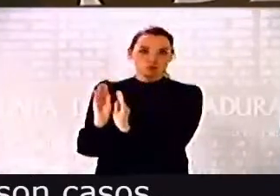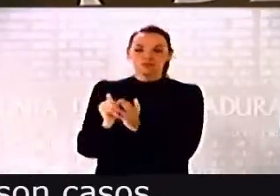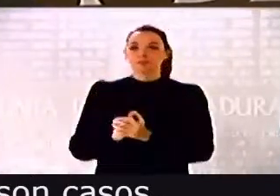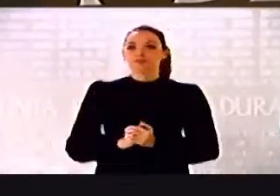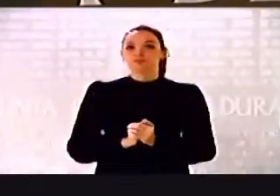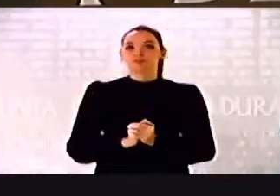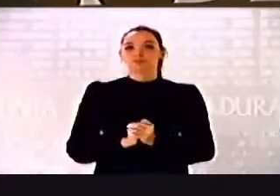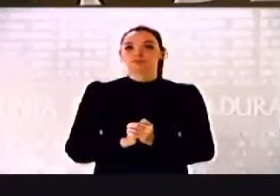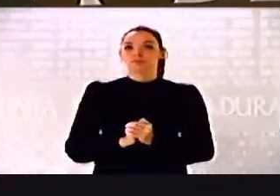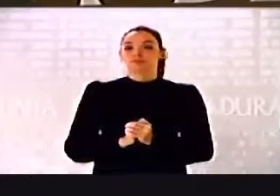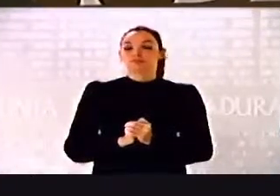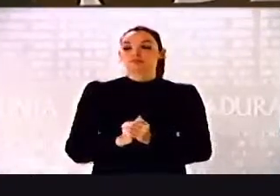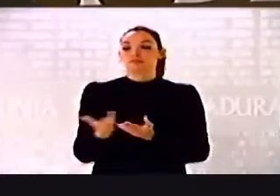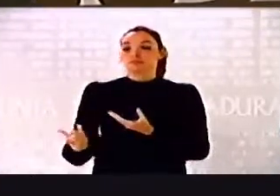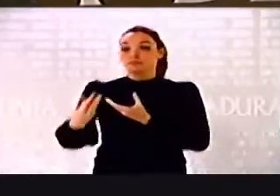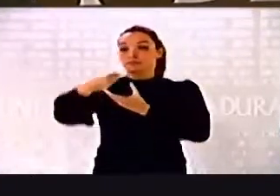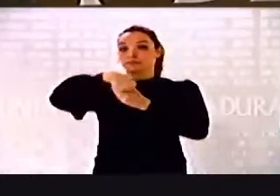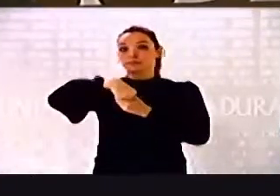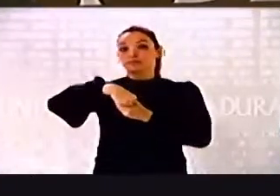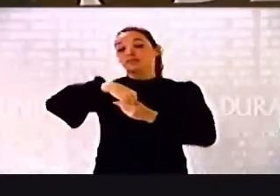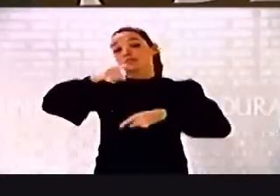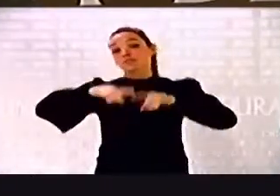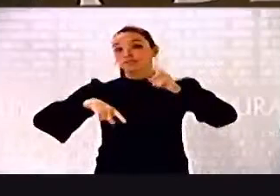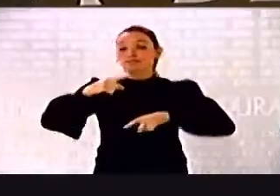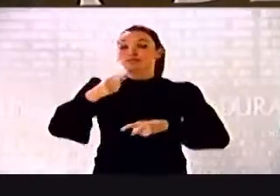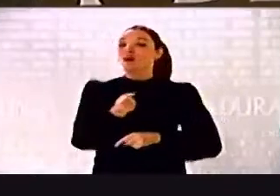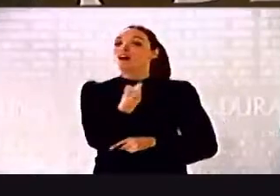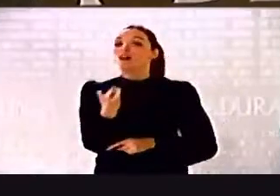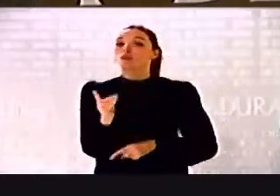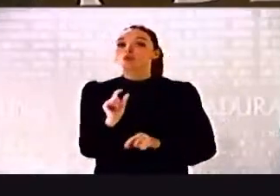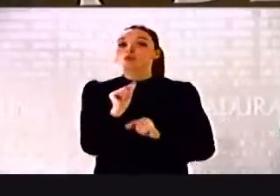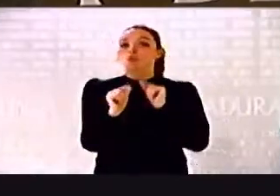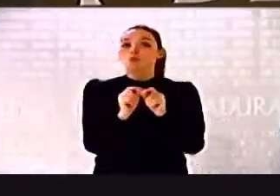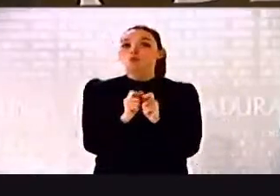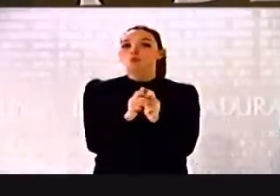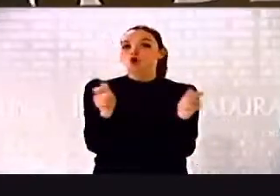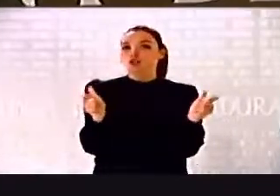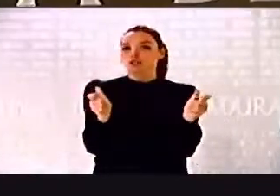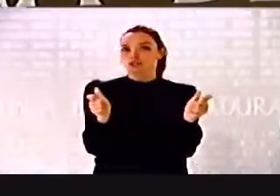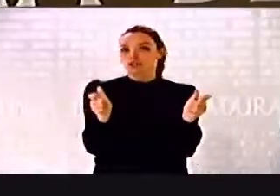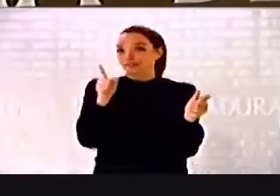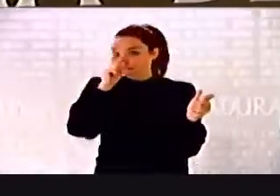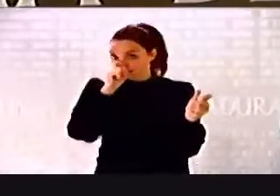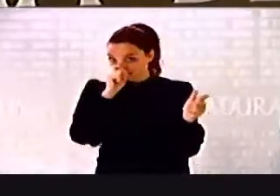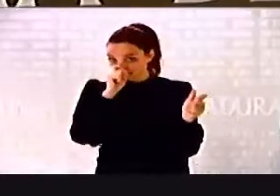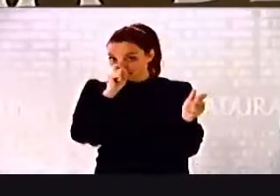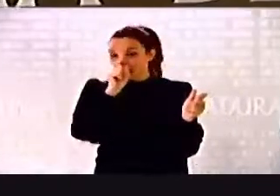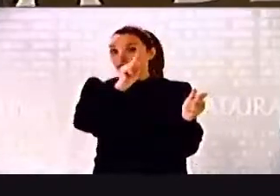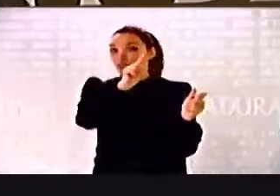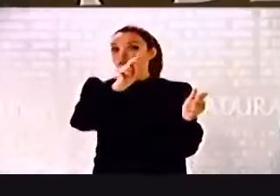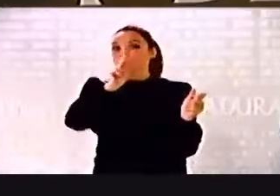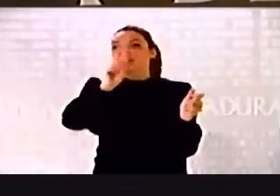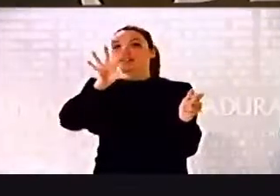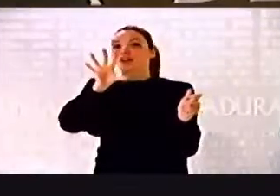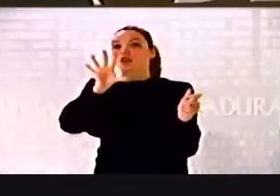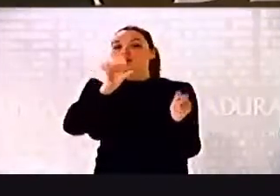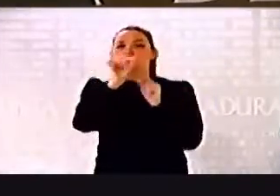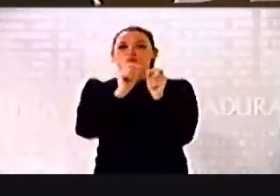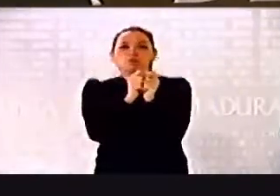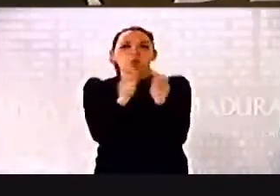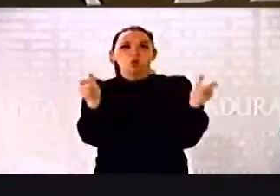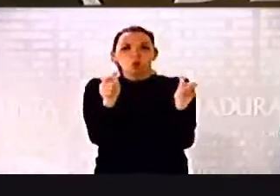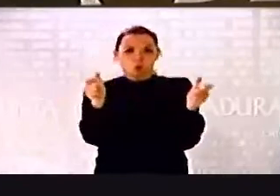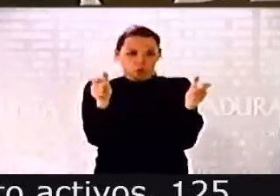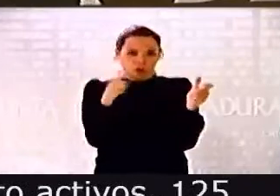Incluidos en brotes, en algunos de los brotes que tenemos en este momento activos, que les recuerdo que tenemos 125 brotes activos en este